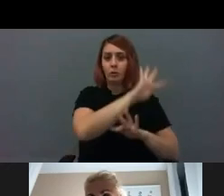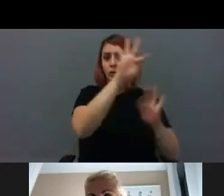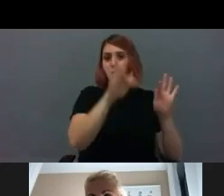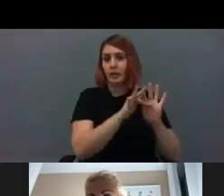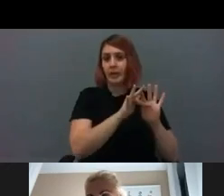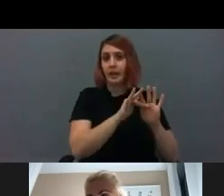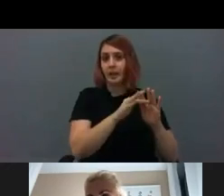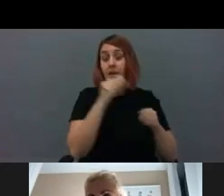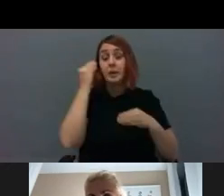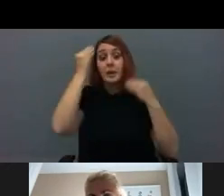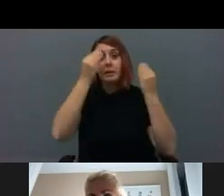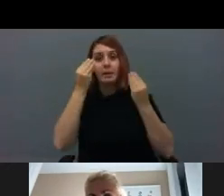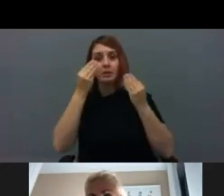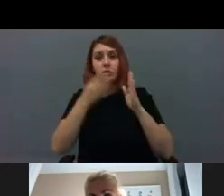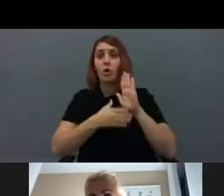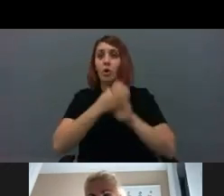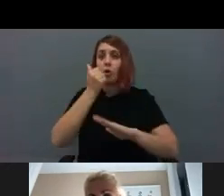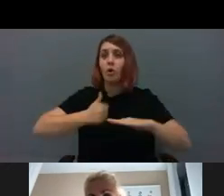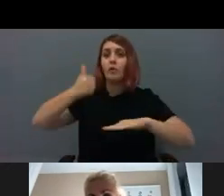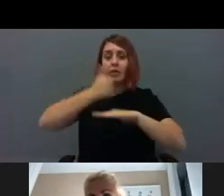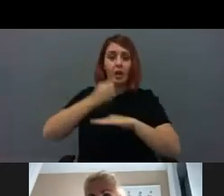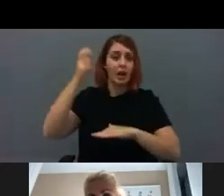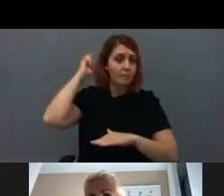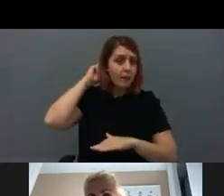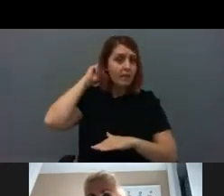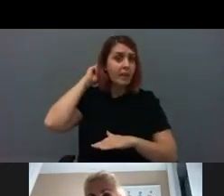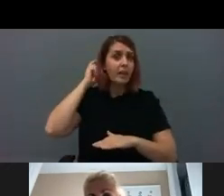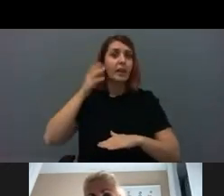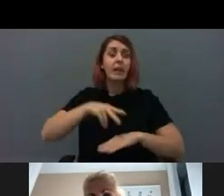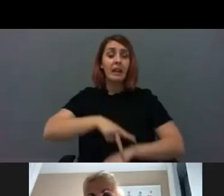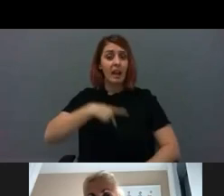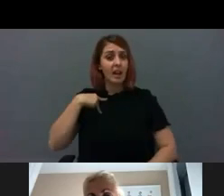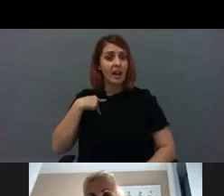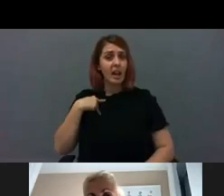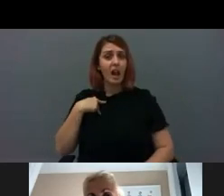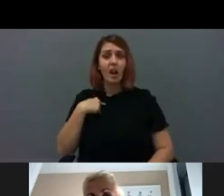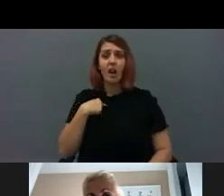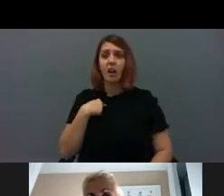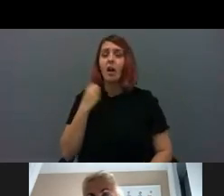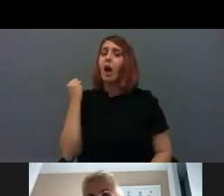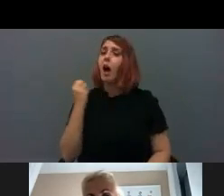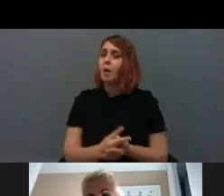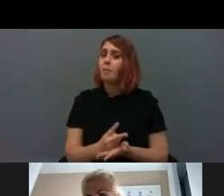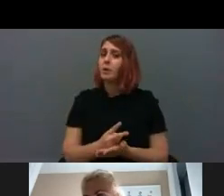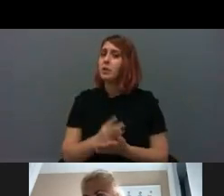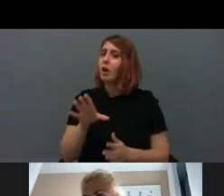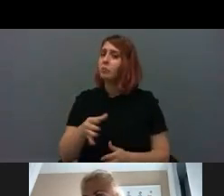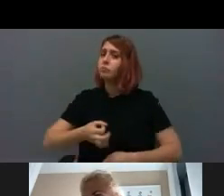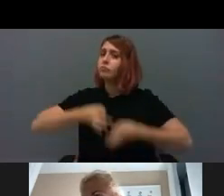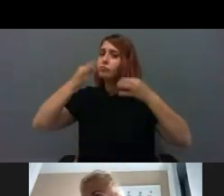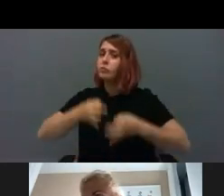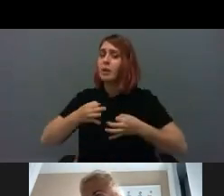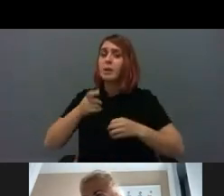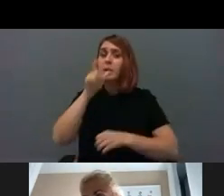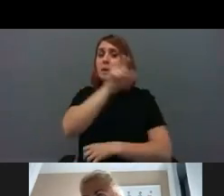del día. Creo que Confederación Aspace y que el movimiento asociativo Aspace en general está haciendo una apuesta muy decidida por representar